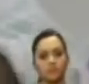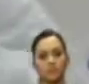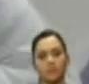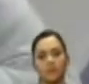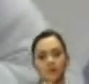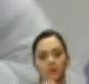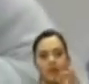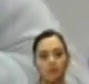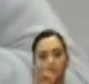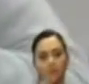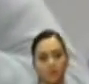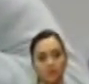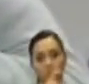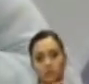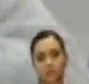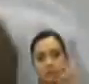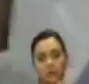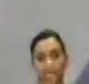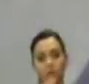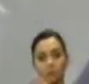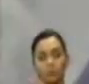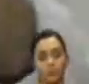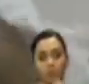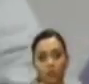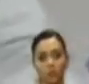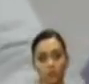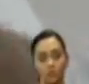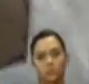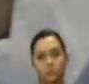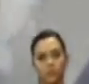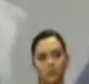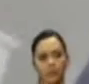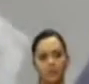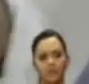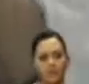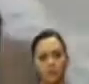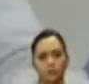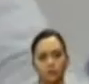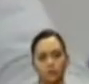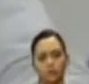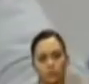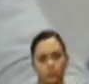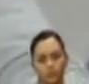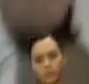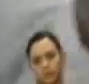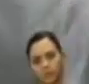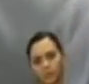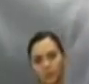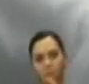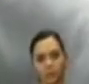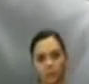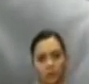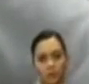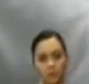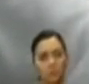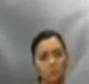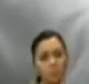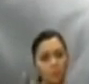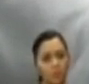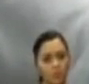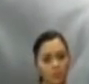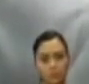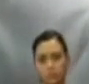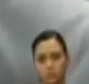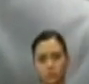transferirlo. Normalmente Petroamazonas con sus excedentes paga sus propias inversiones, hemos tenido que transferirle plata a Petroamazonas. Entonces por ahí hay un retraso